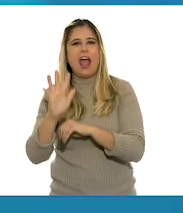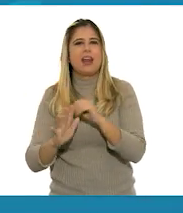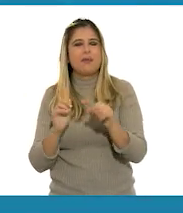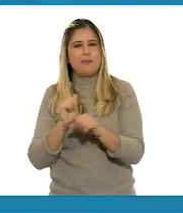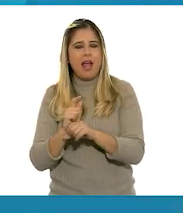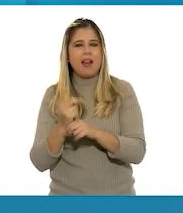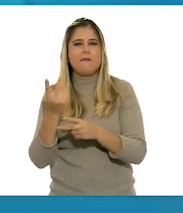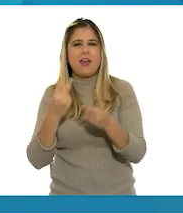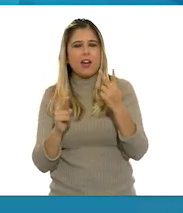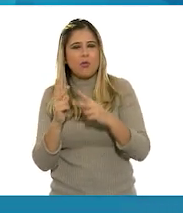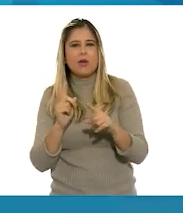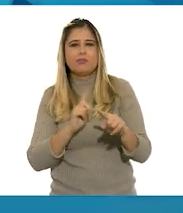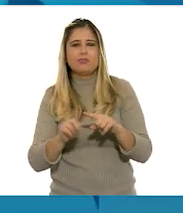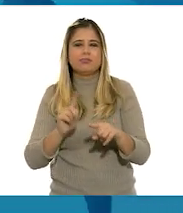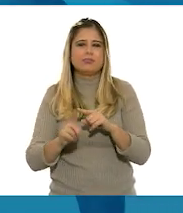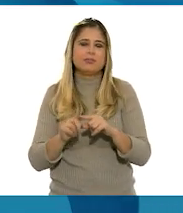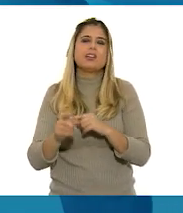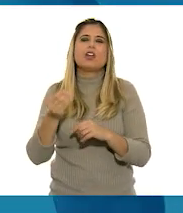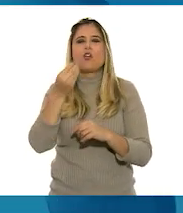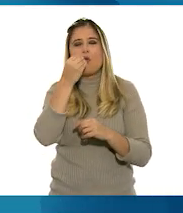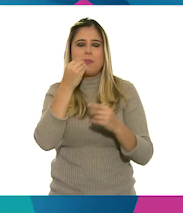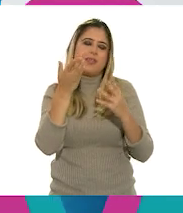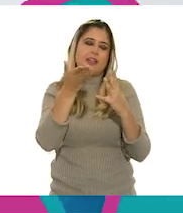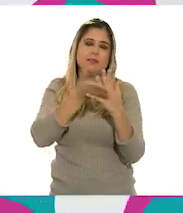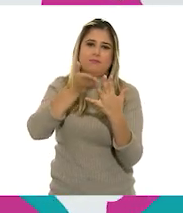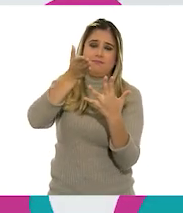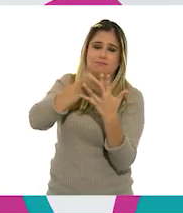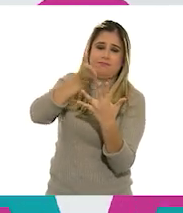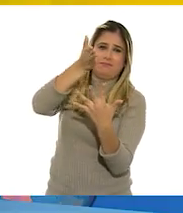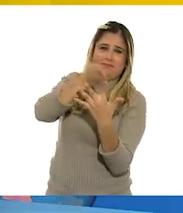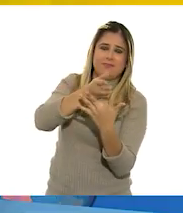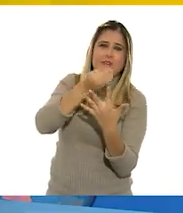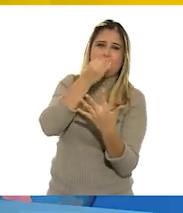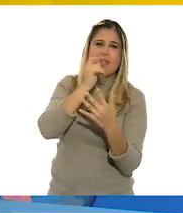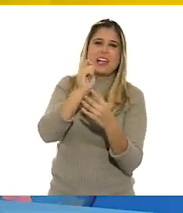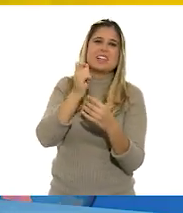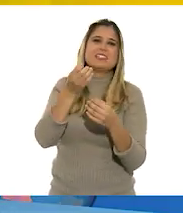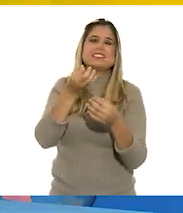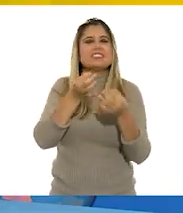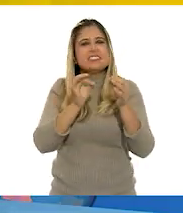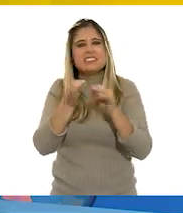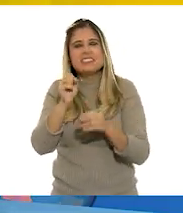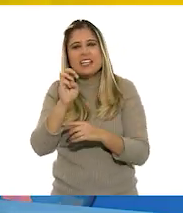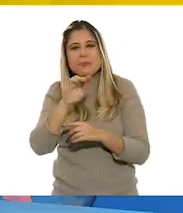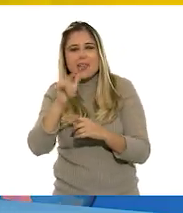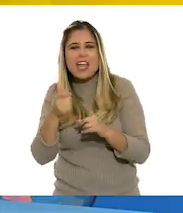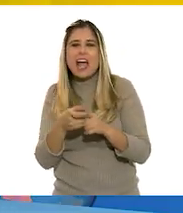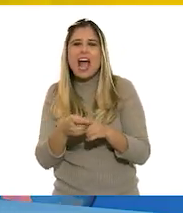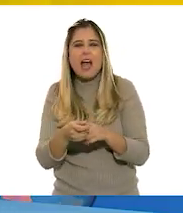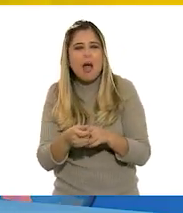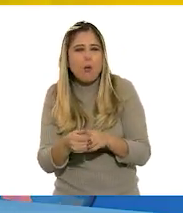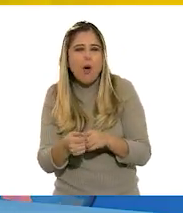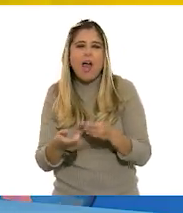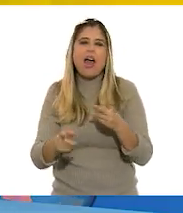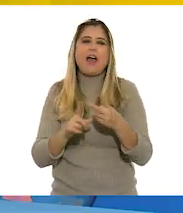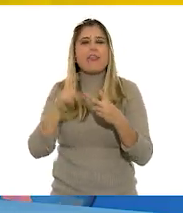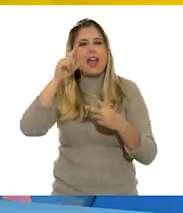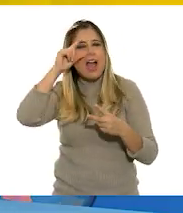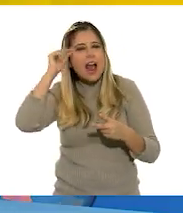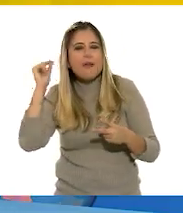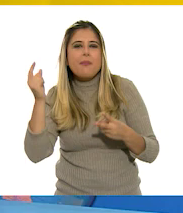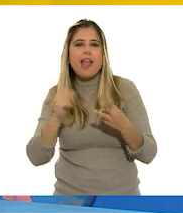entre comidas, pues consumo colaciones, como por ejemplo semillas de cacahuate,